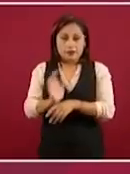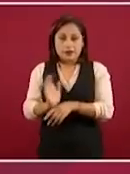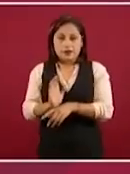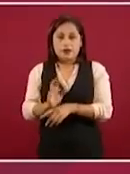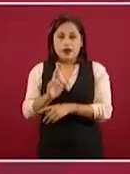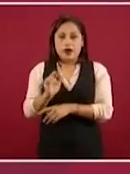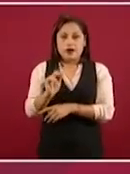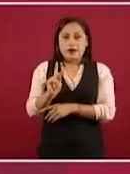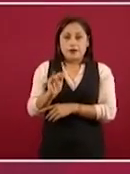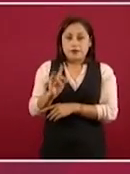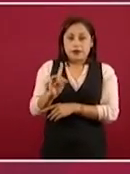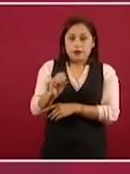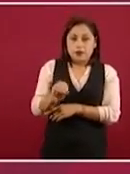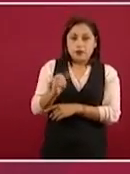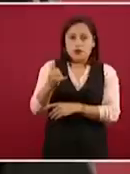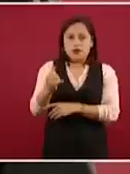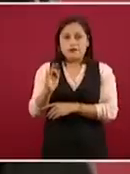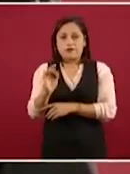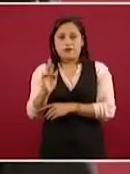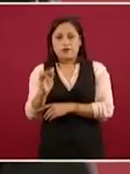porque eso,